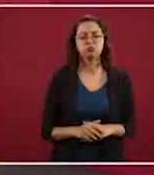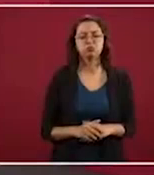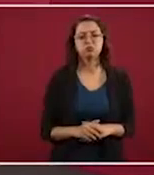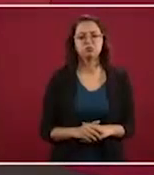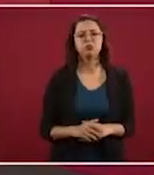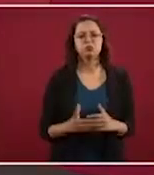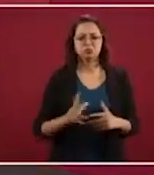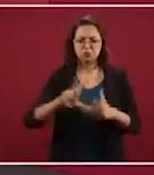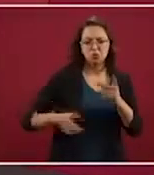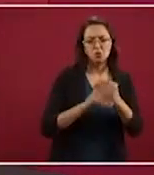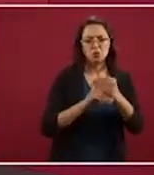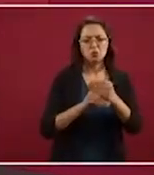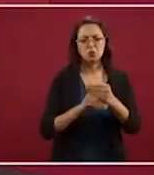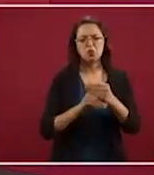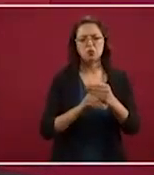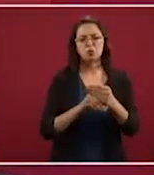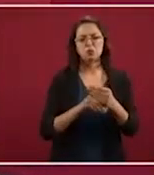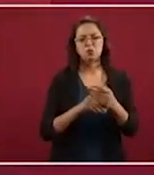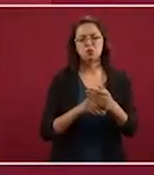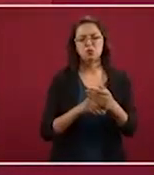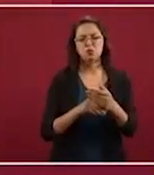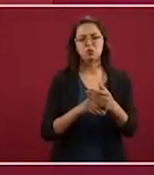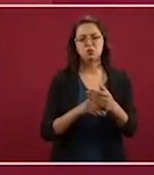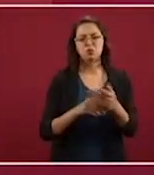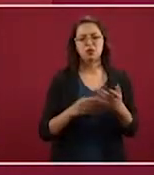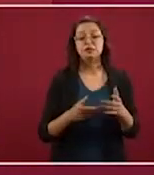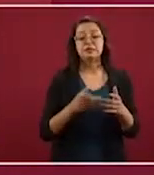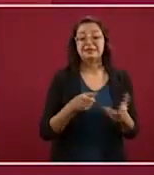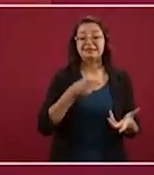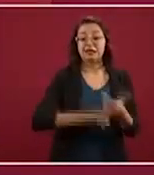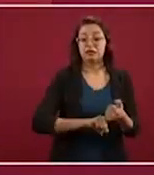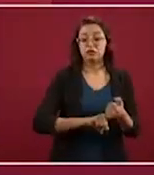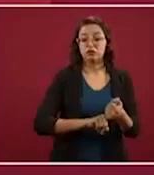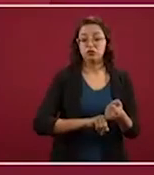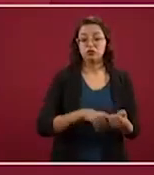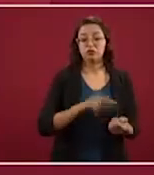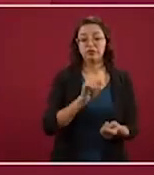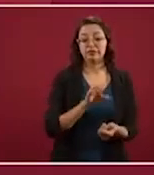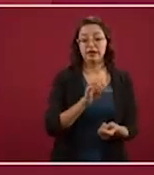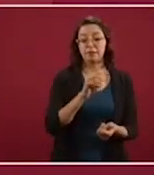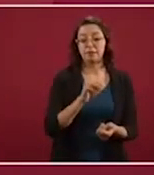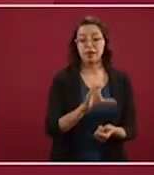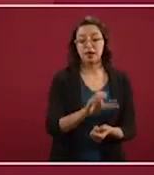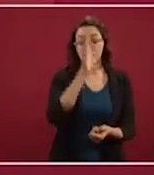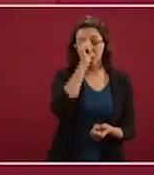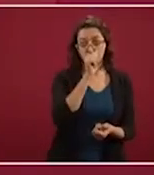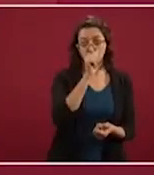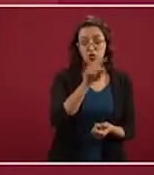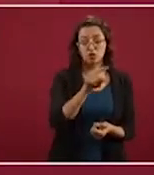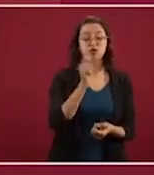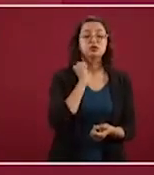un complemento a lo que ya se acordó en el